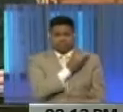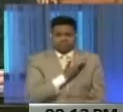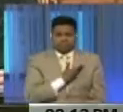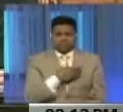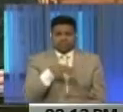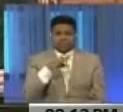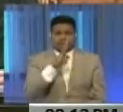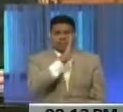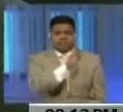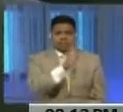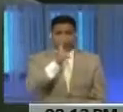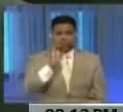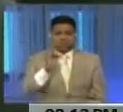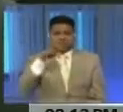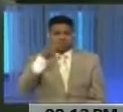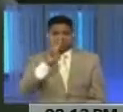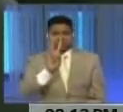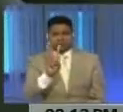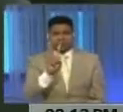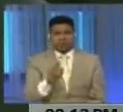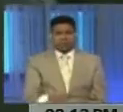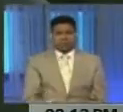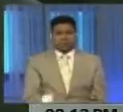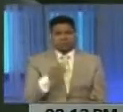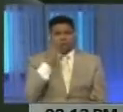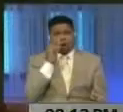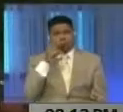eminencia, Nelson Meréndez,